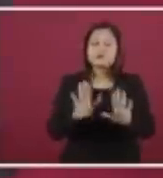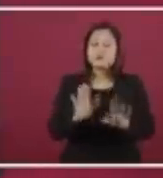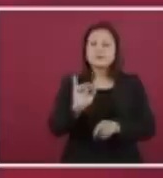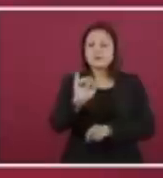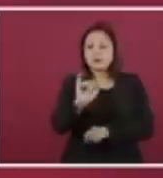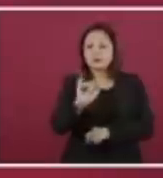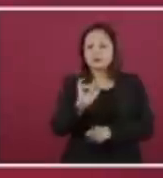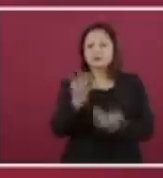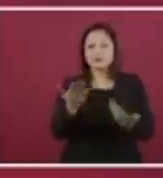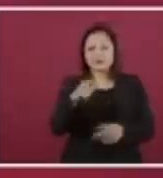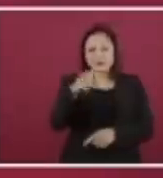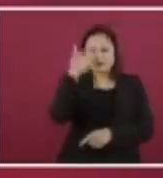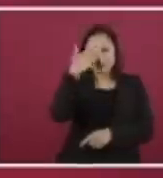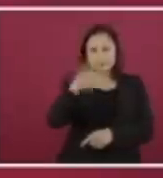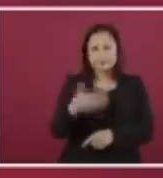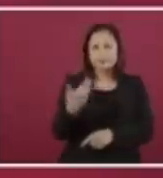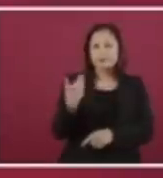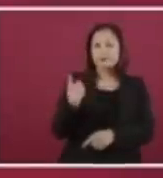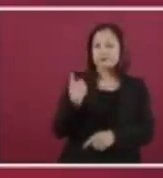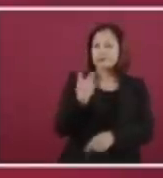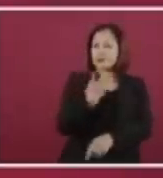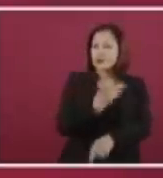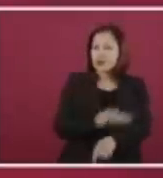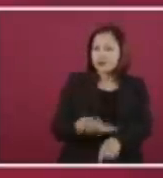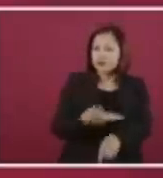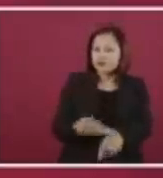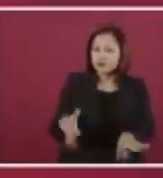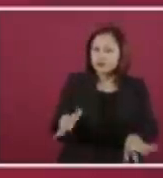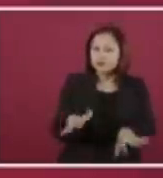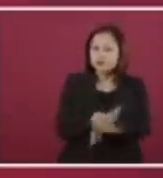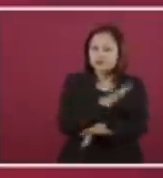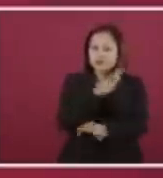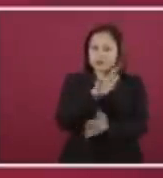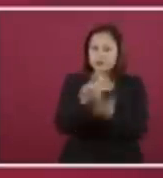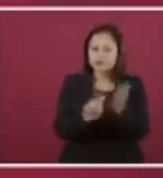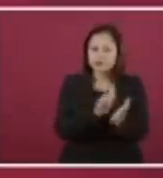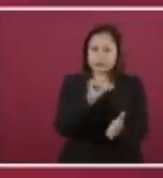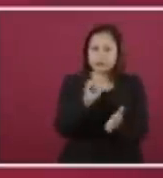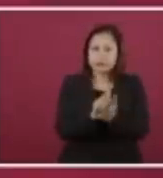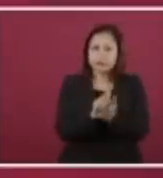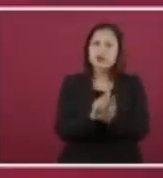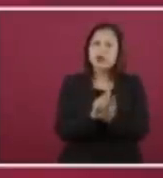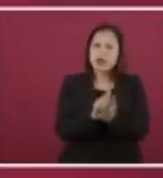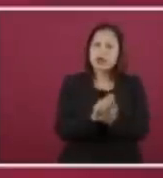se permitió la entrega de concesiones